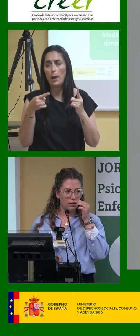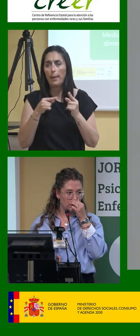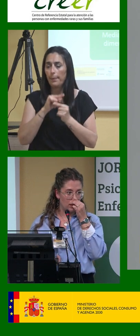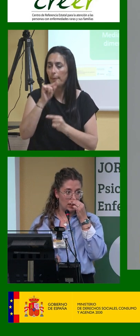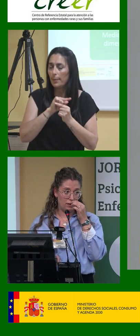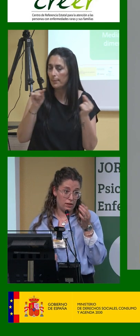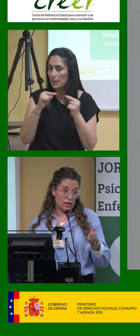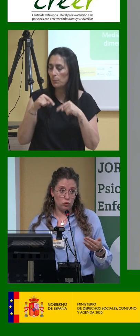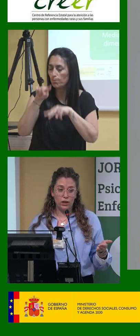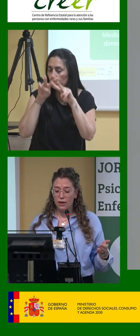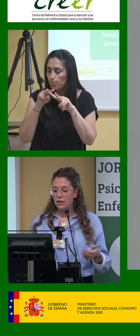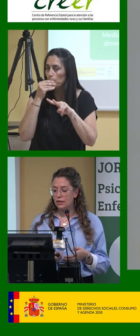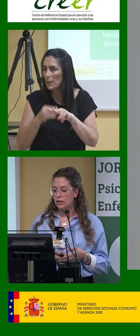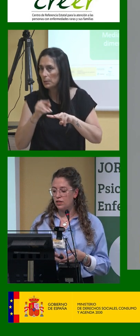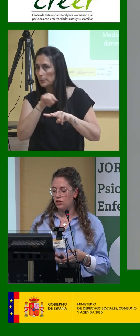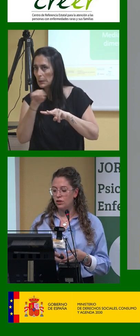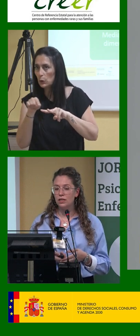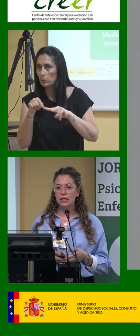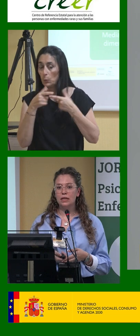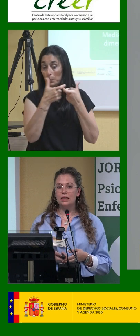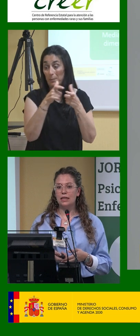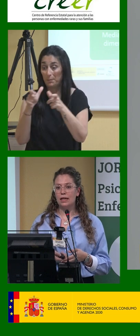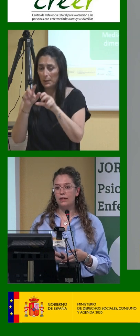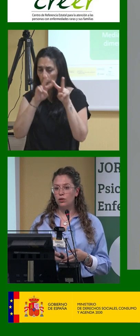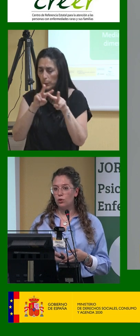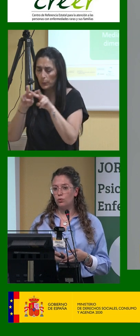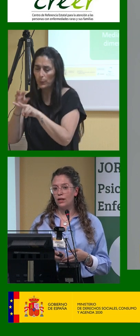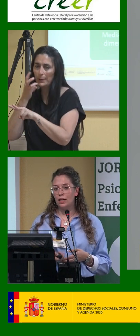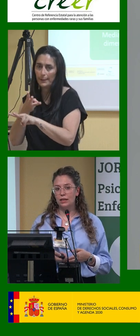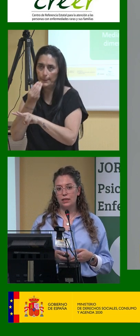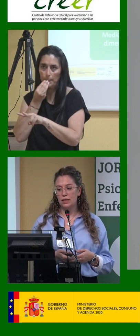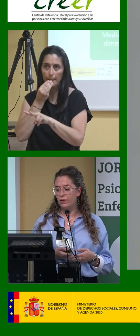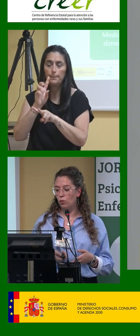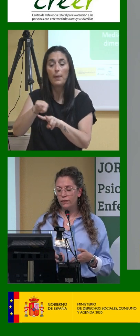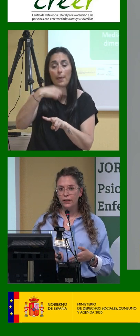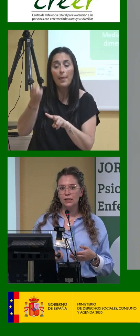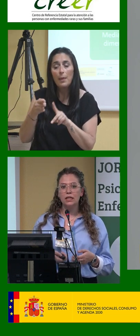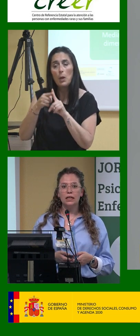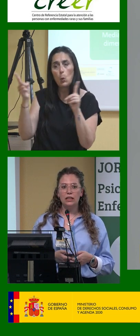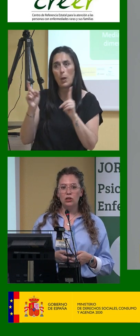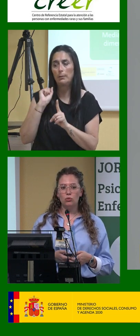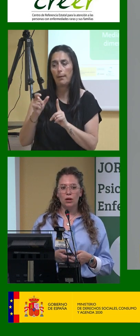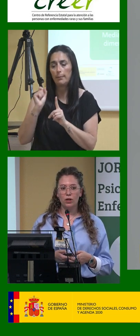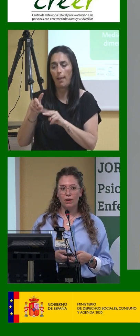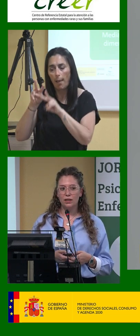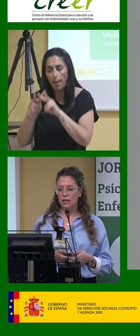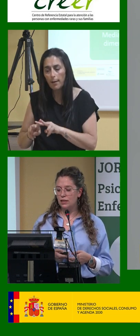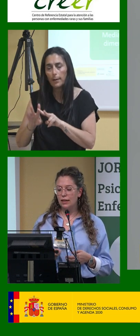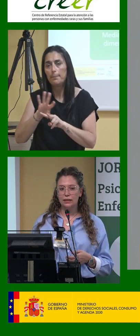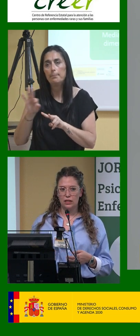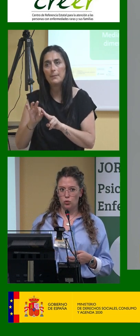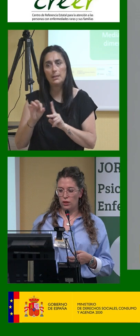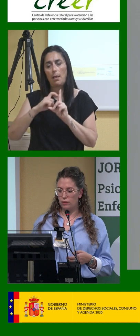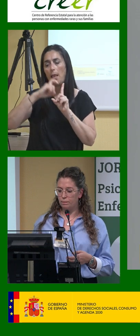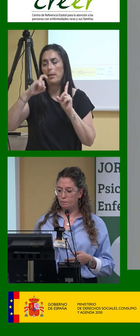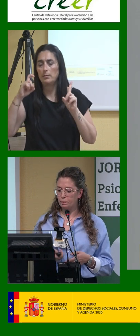dimensiones estudiadas, las tres dimensiones. Se realizó un análisis de frecuencias y una prueba